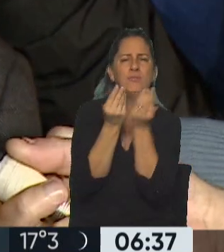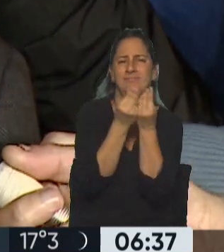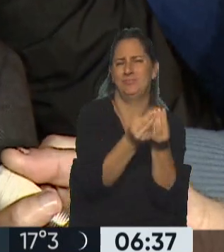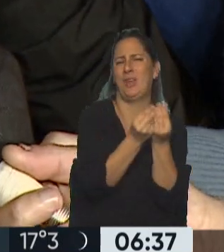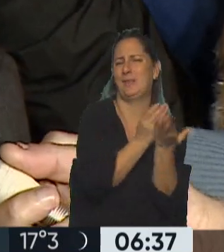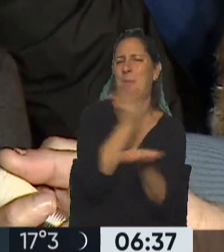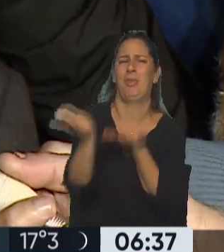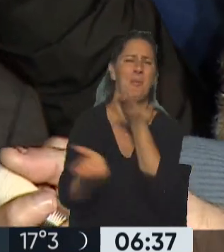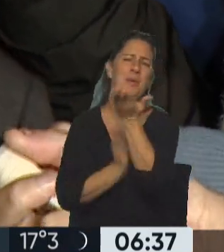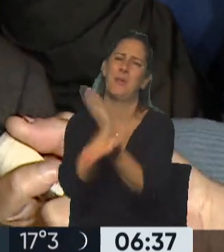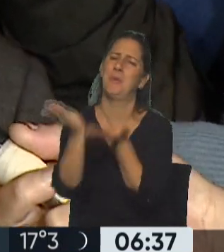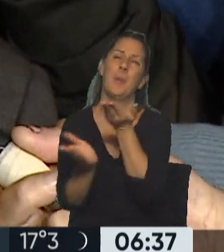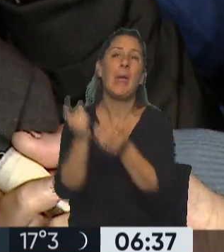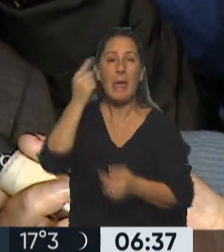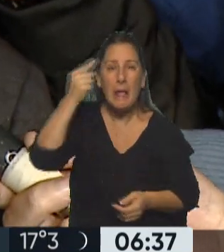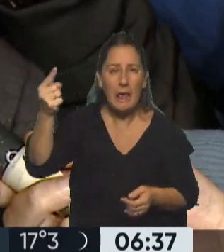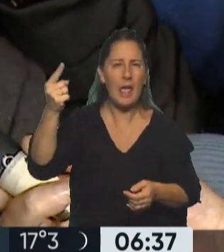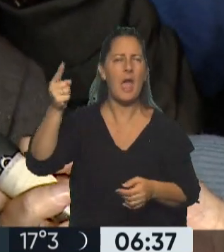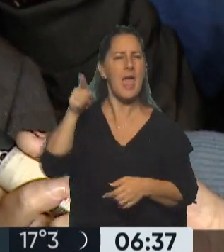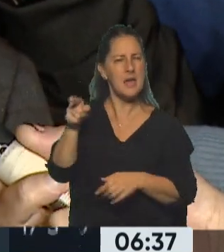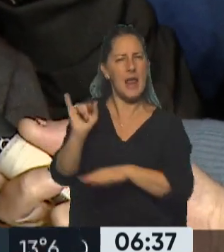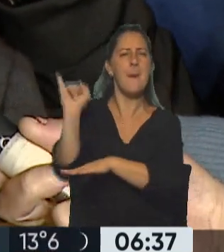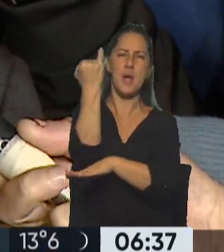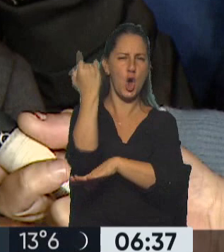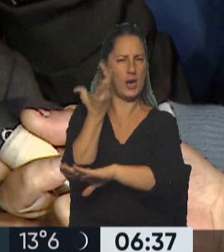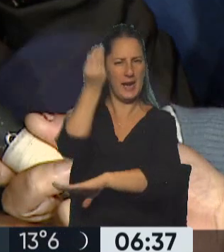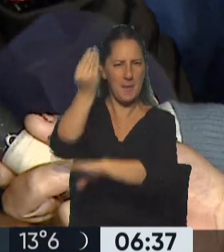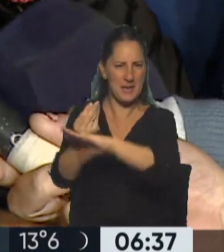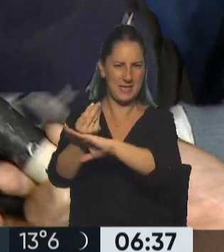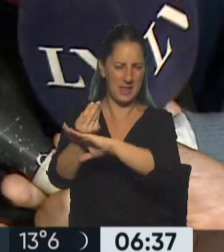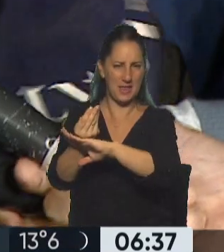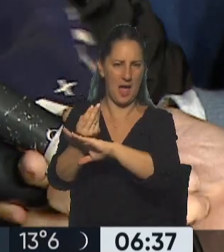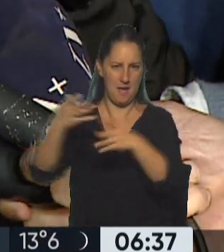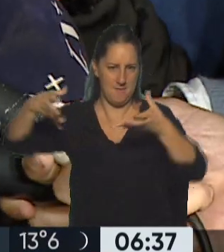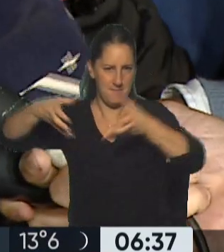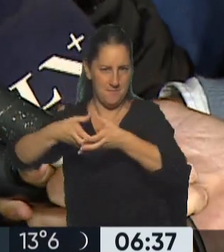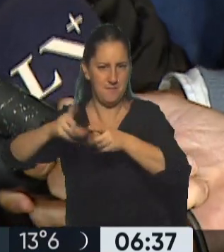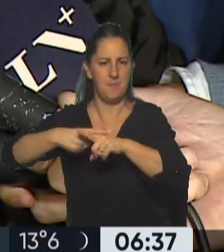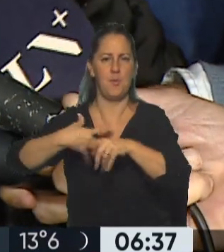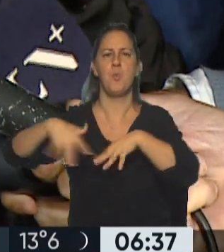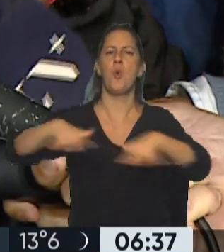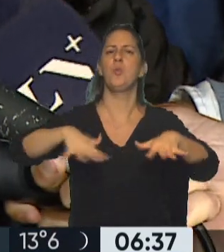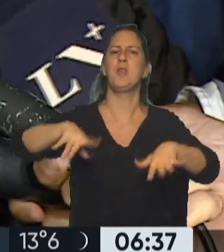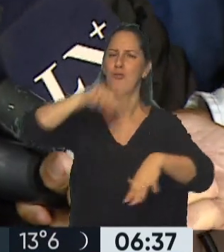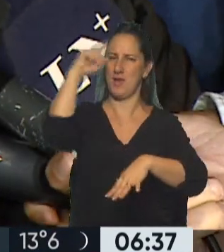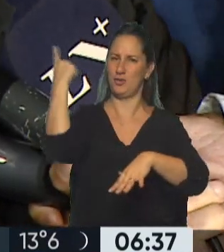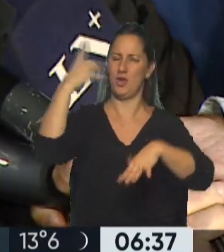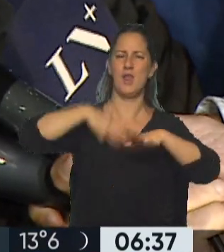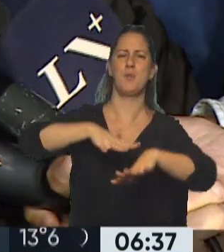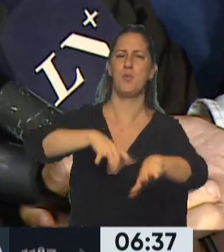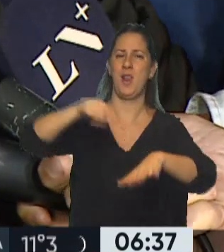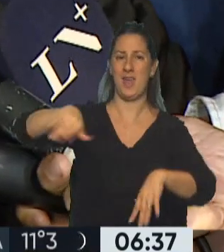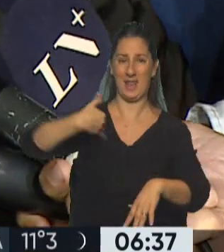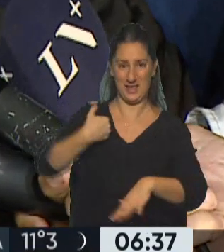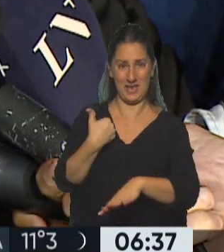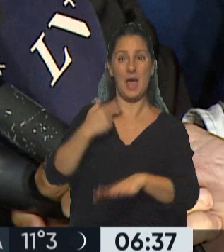muchísima gente que cree que es la más representativa, lo más representativo del movimiento nacional y popular en la Argentina,